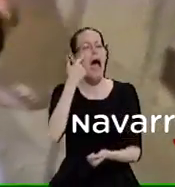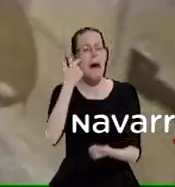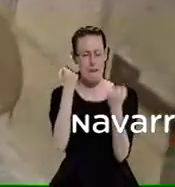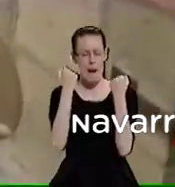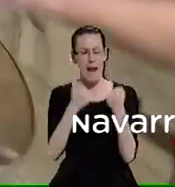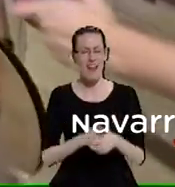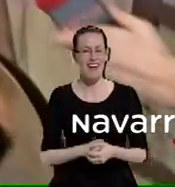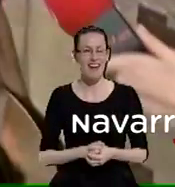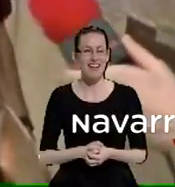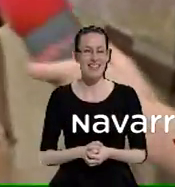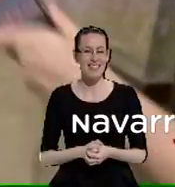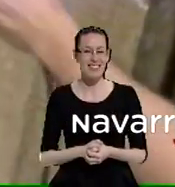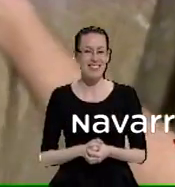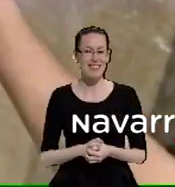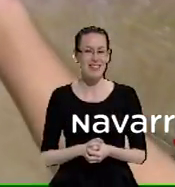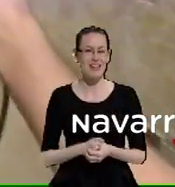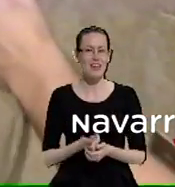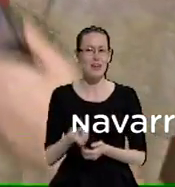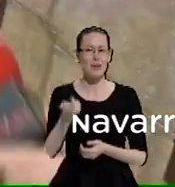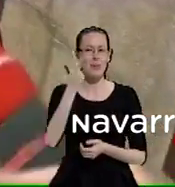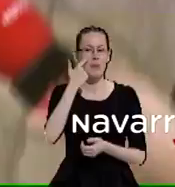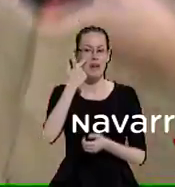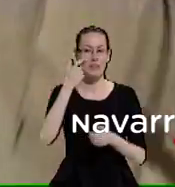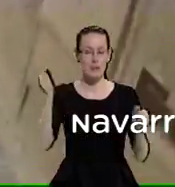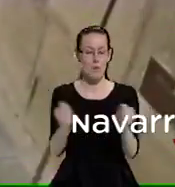afrontamos la fiesta? Danos. Esto, unas piezas tocas